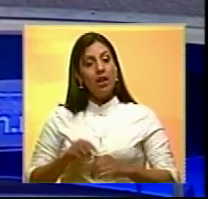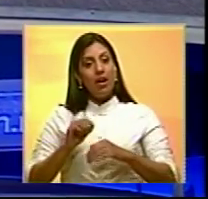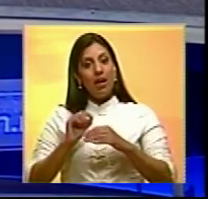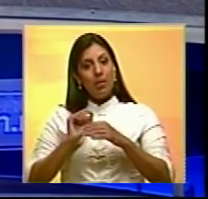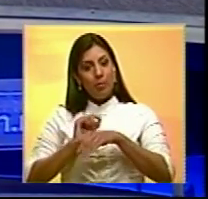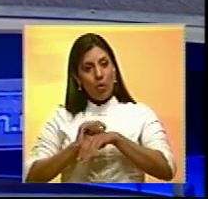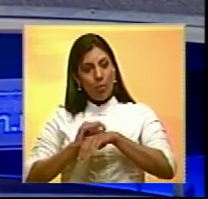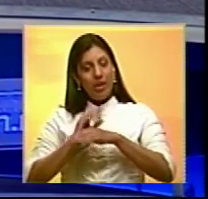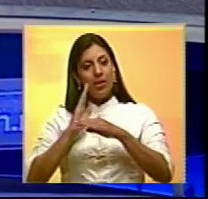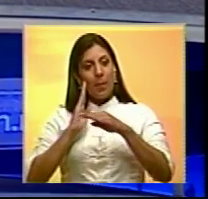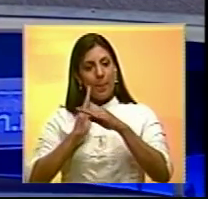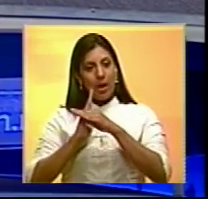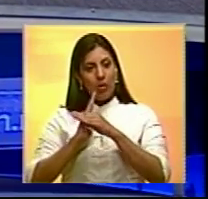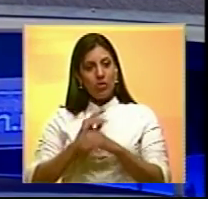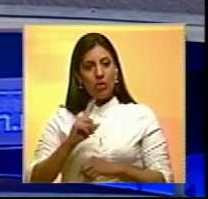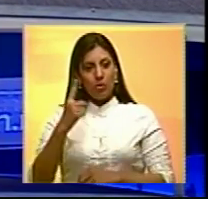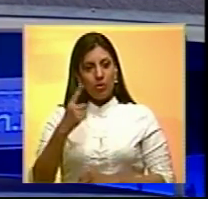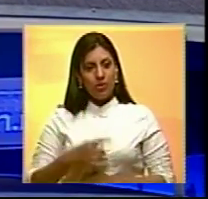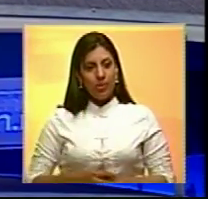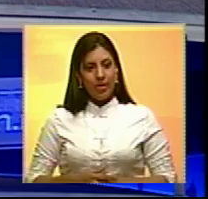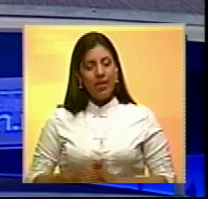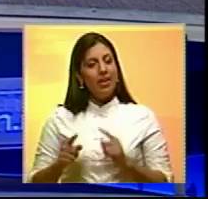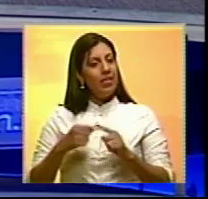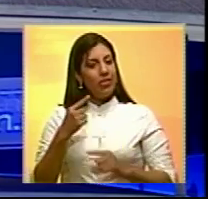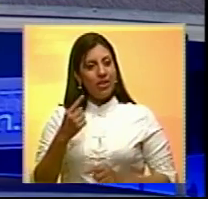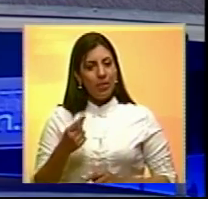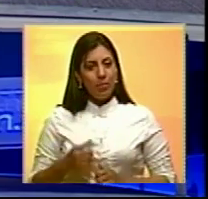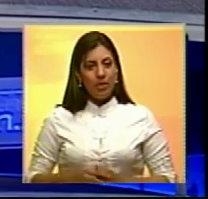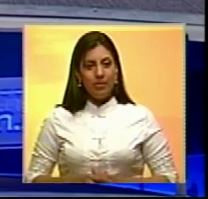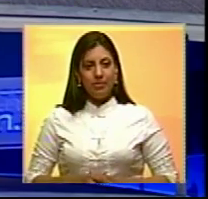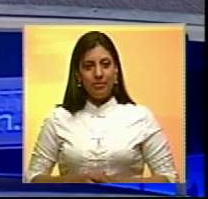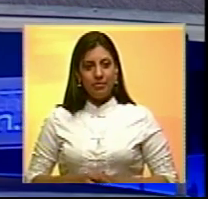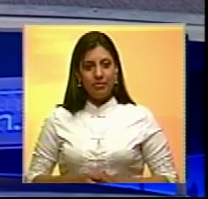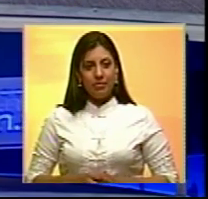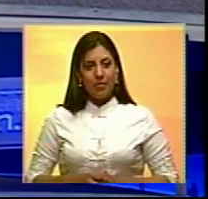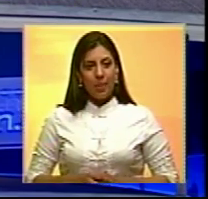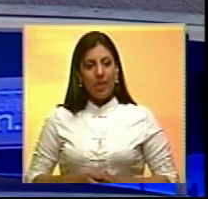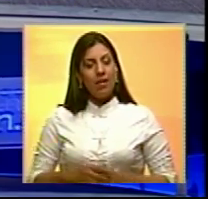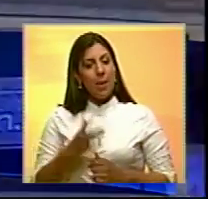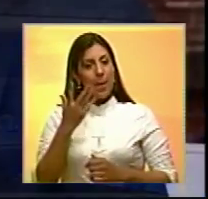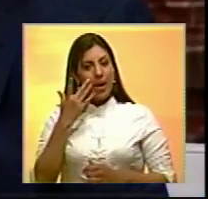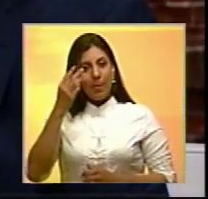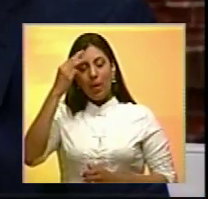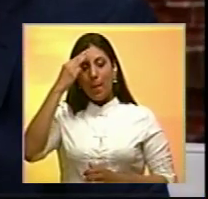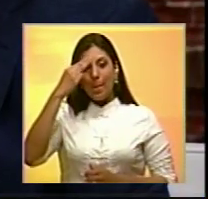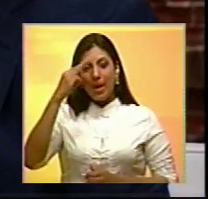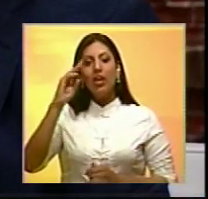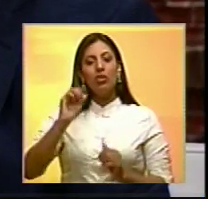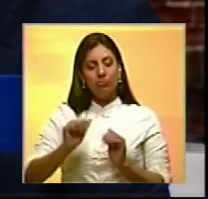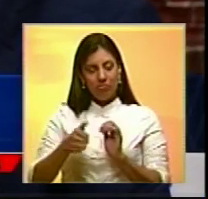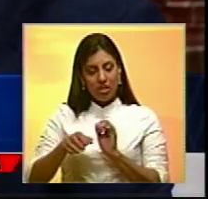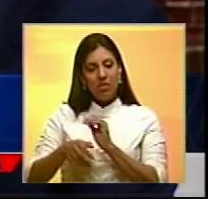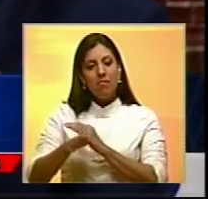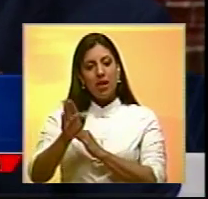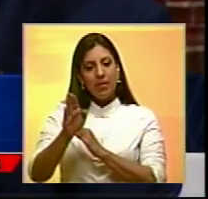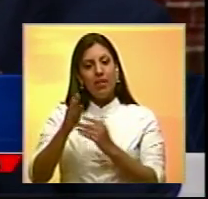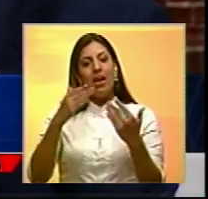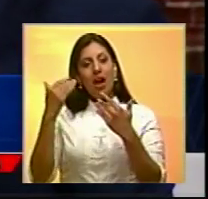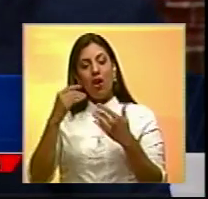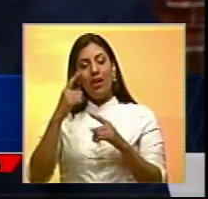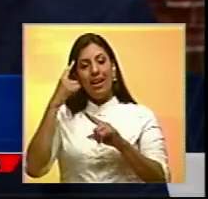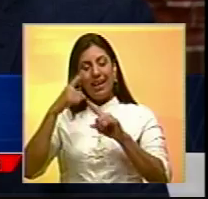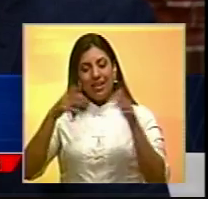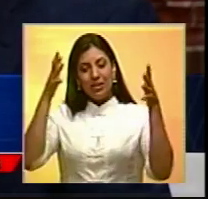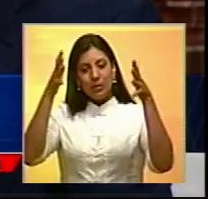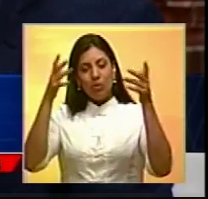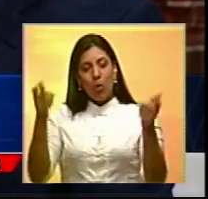Amigos, es momento de hacer nuestra primera pausa. Y al regreso, con México sí va. Así lo asegura ex